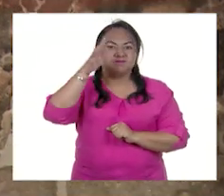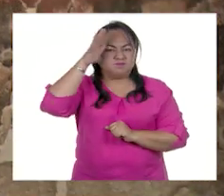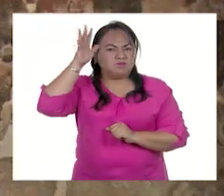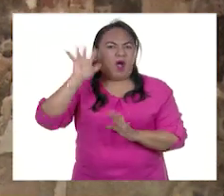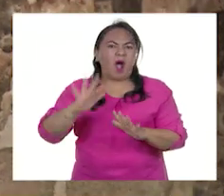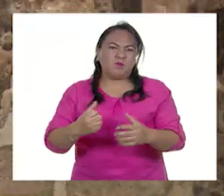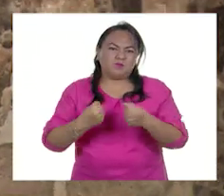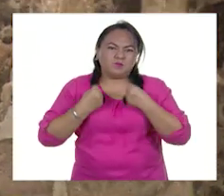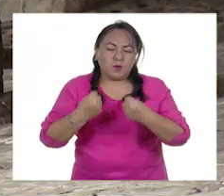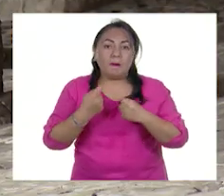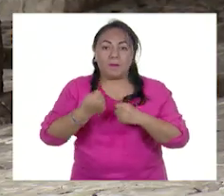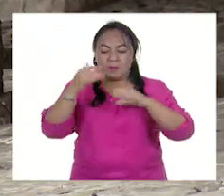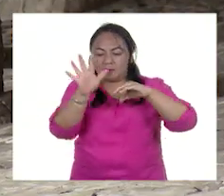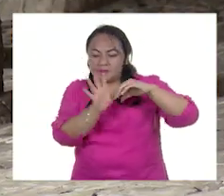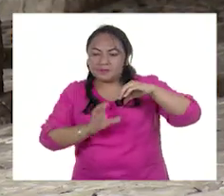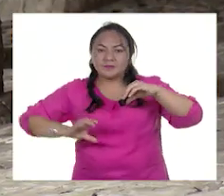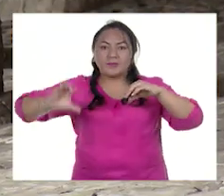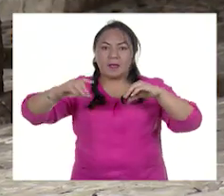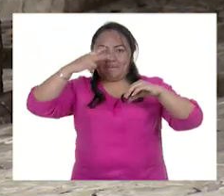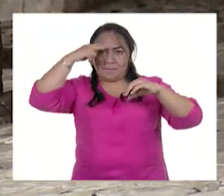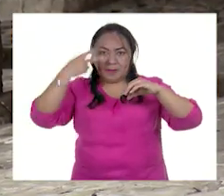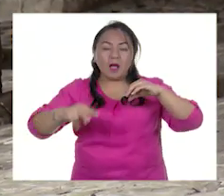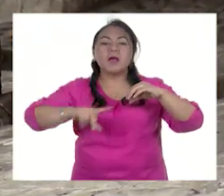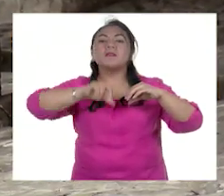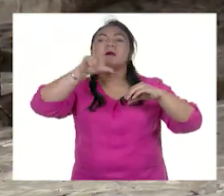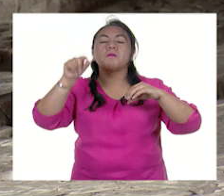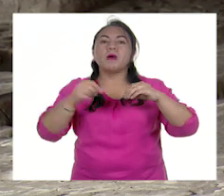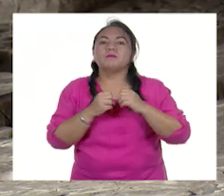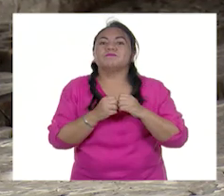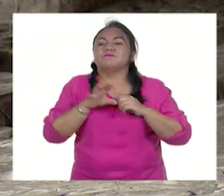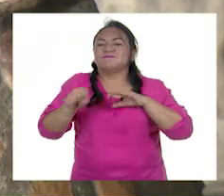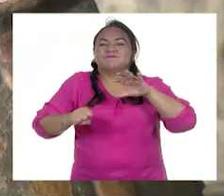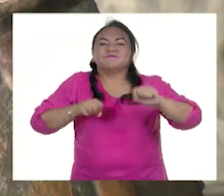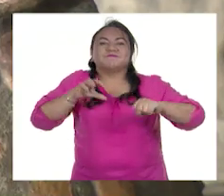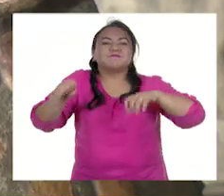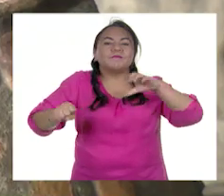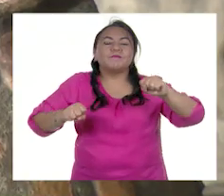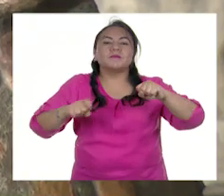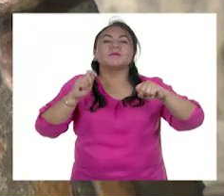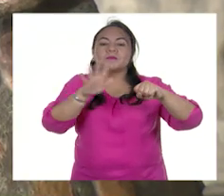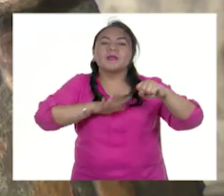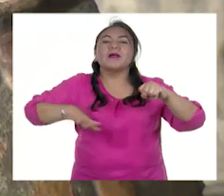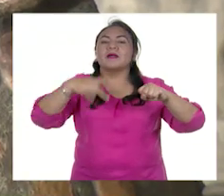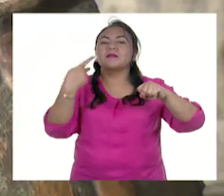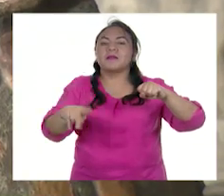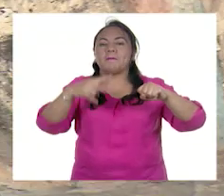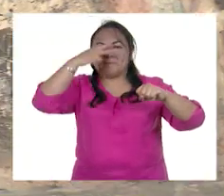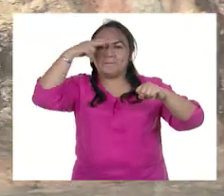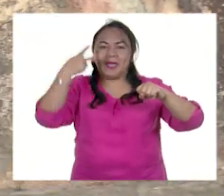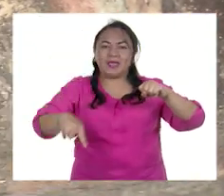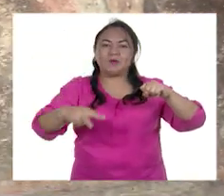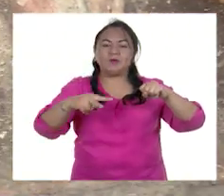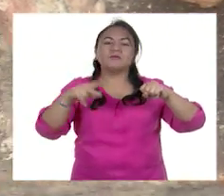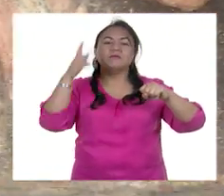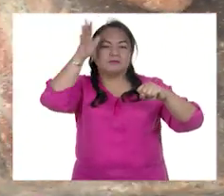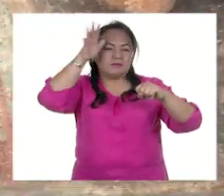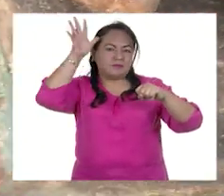en la Cuenca de México y después pues en un gran territorio de lo que era el México prehispánico, ¿no?